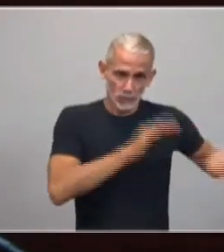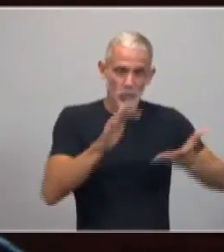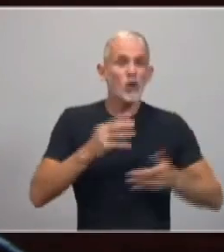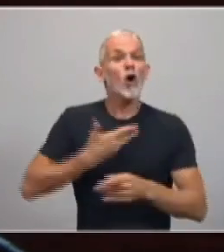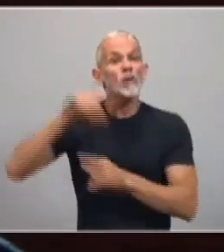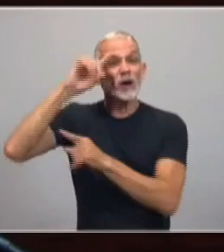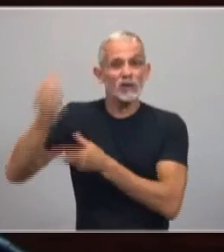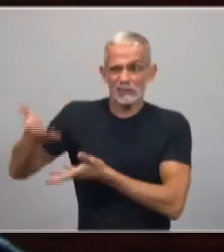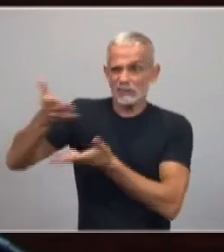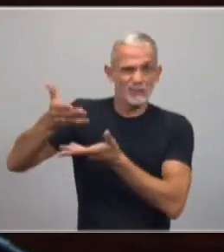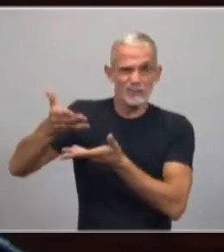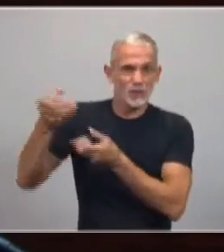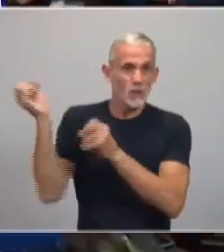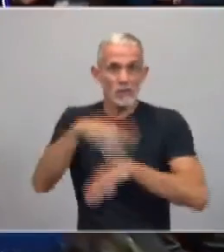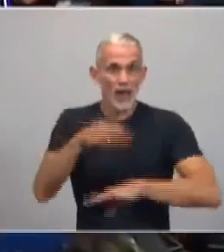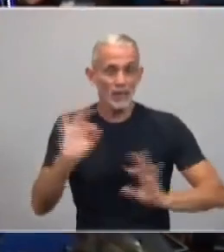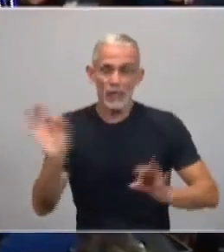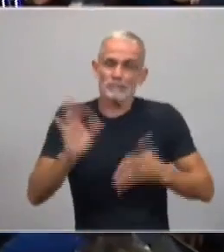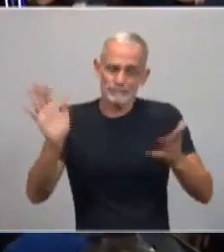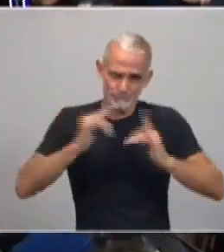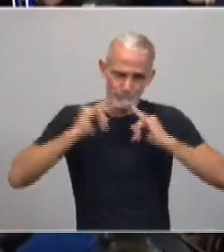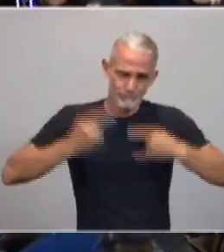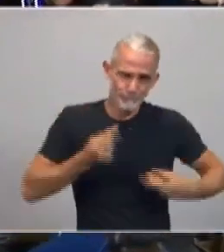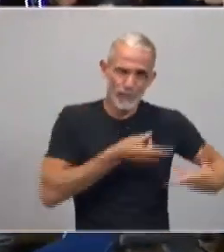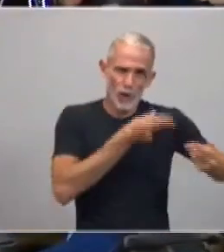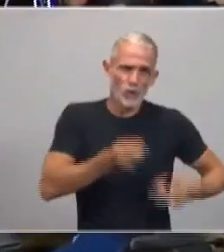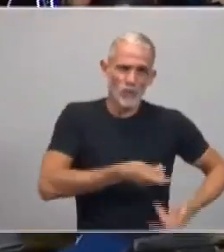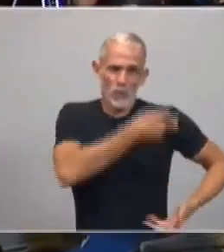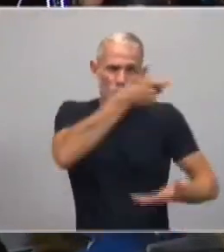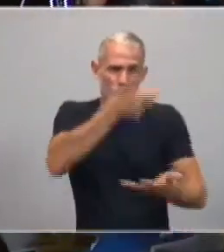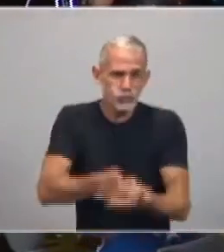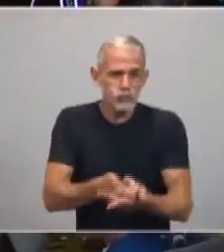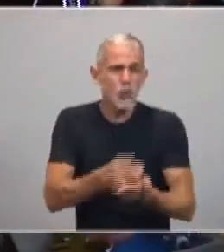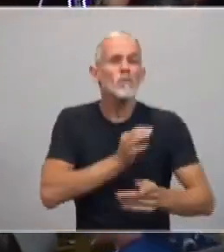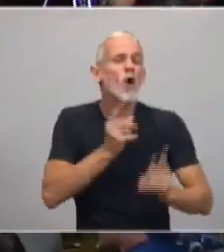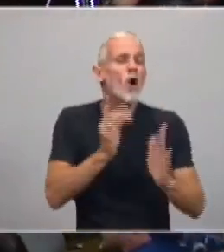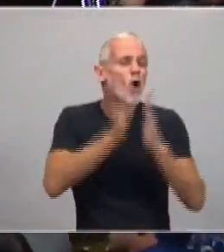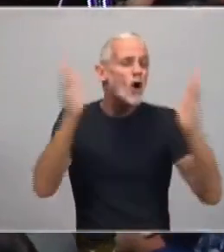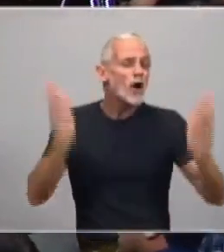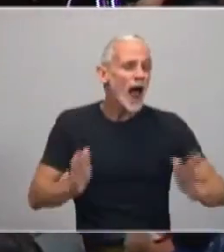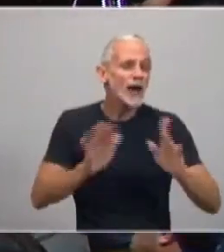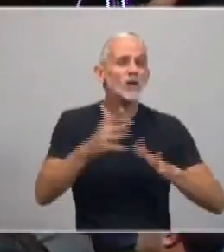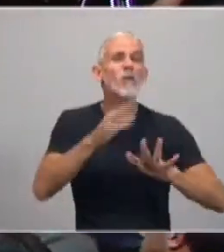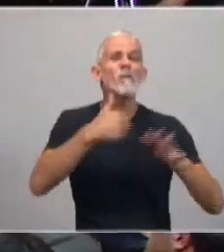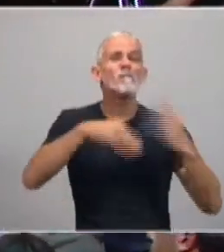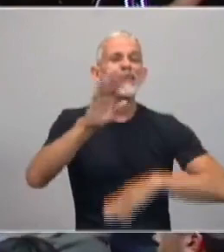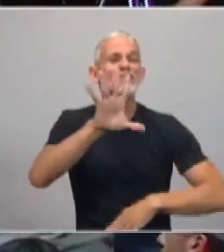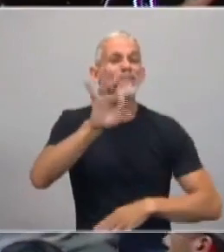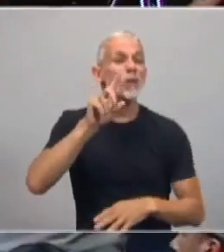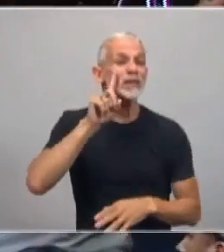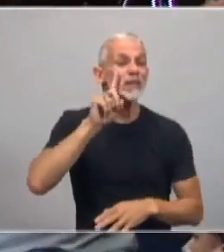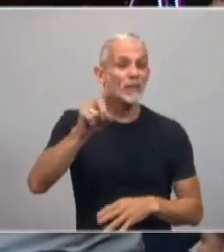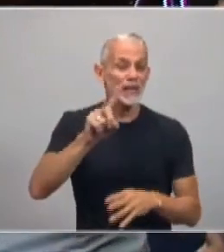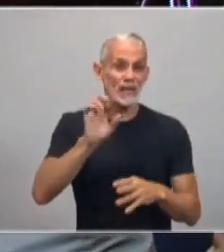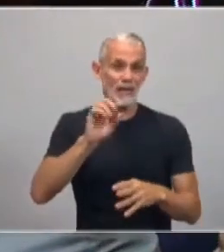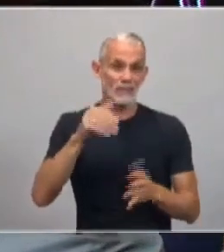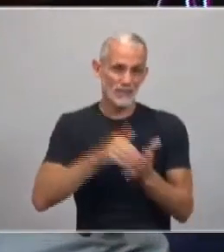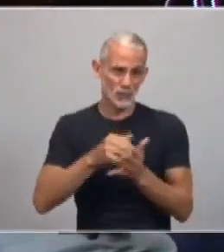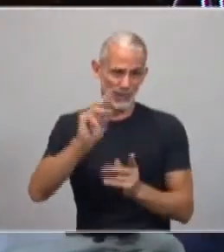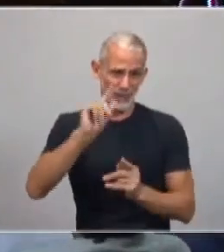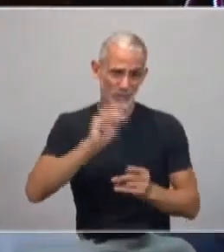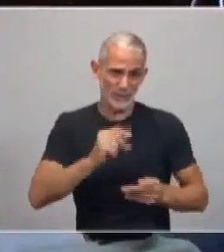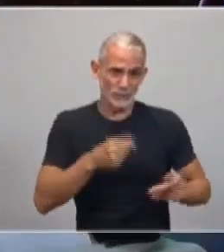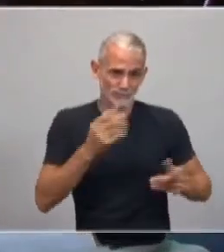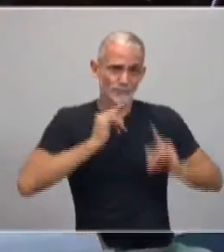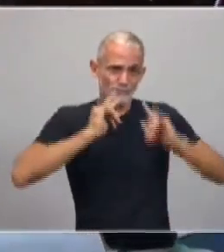Gobierno Nacional dejó de enviar, con una inversión adicional anual de más de 50.000 millones de pesos. Se